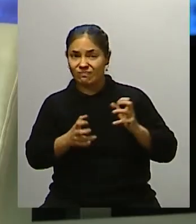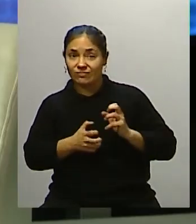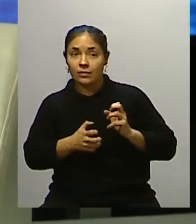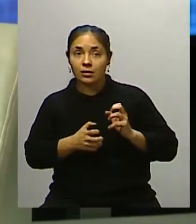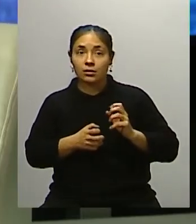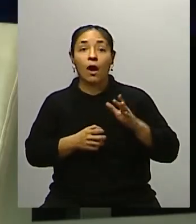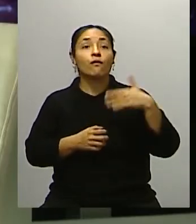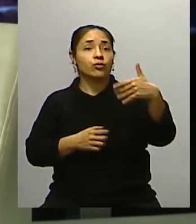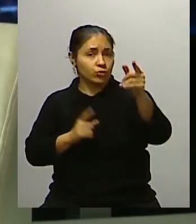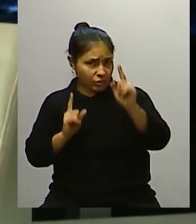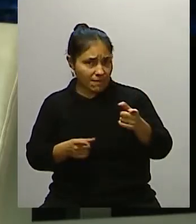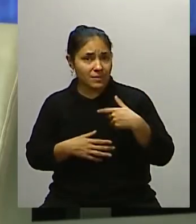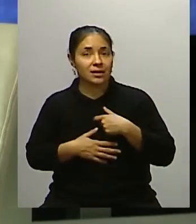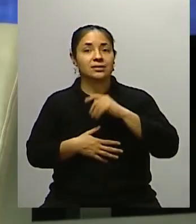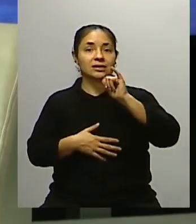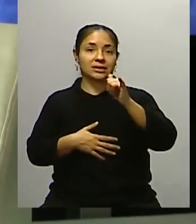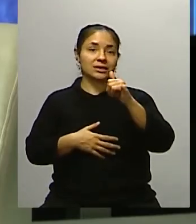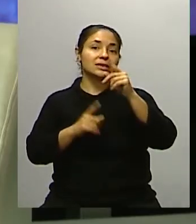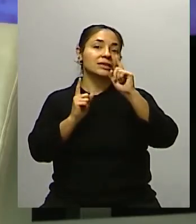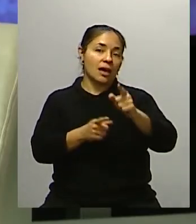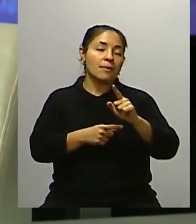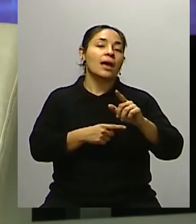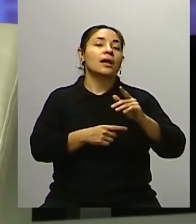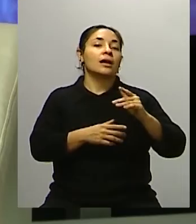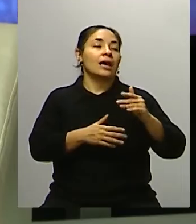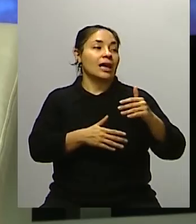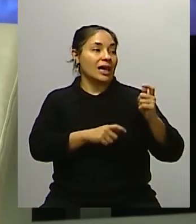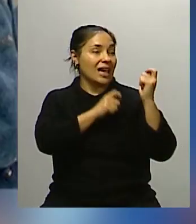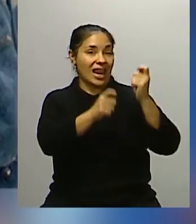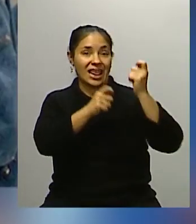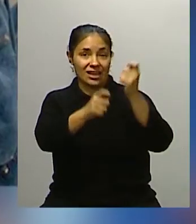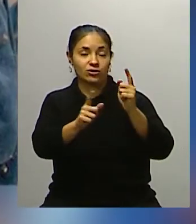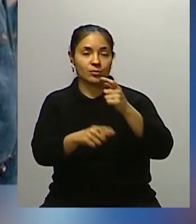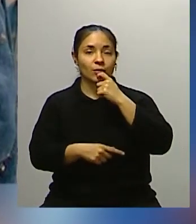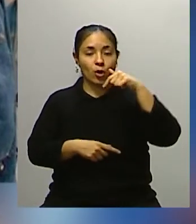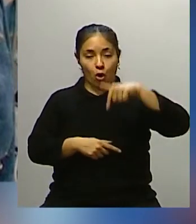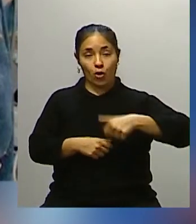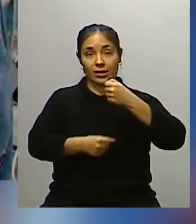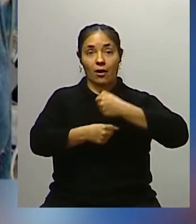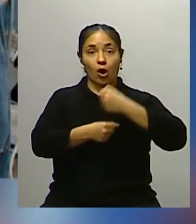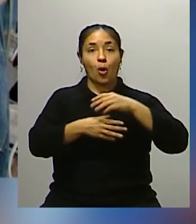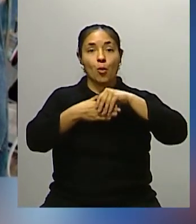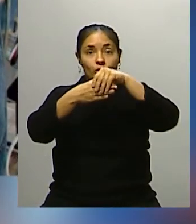sino el futuro de generaciones más próximas. Quizás un trabajador hoy monotributista,